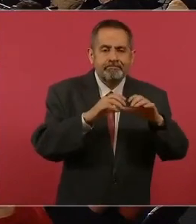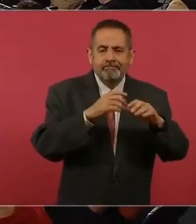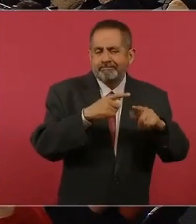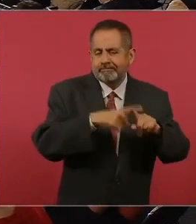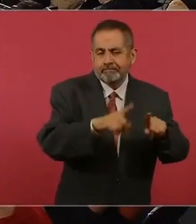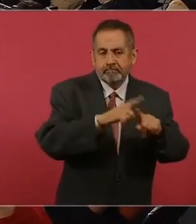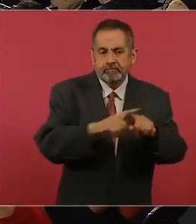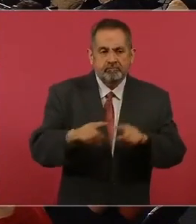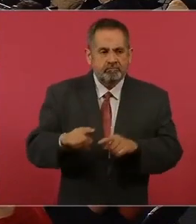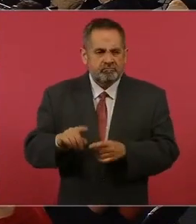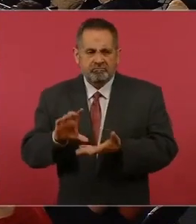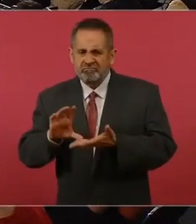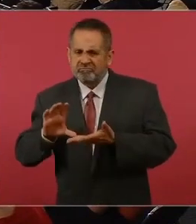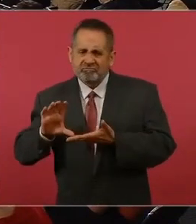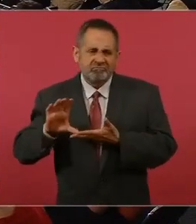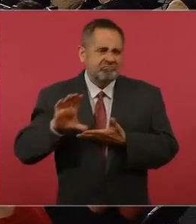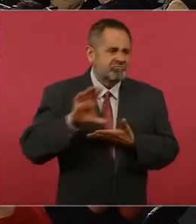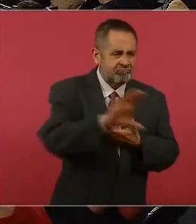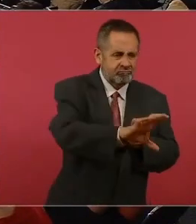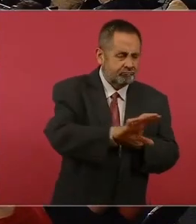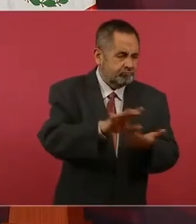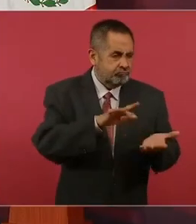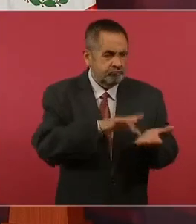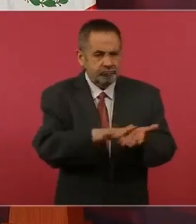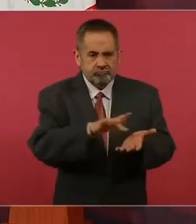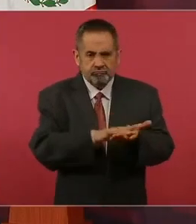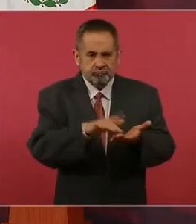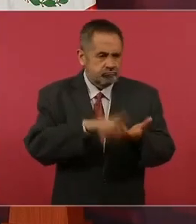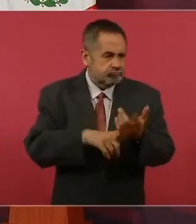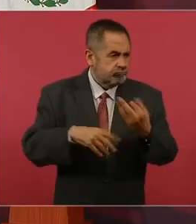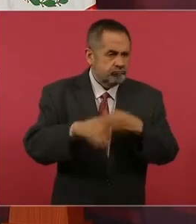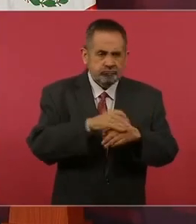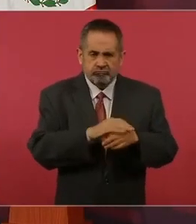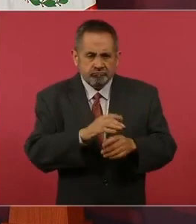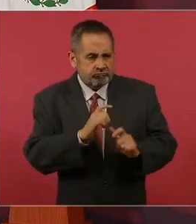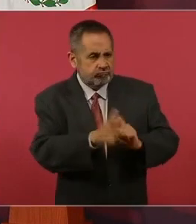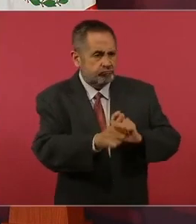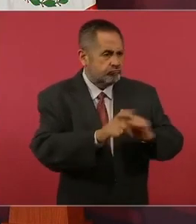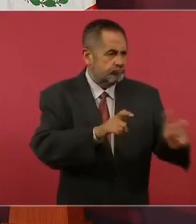el 100% de su costo de producción